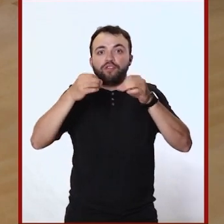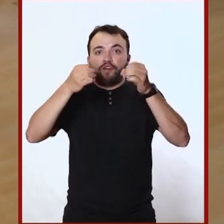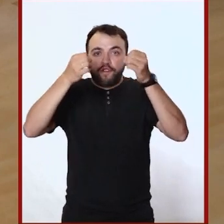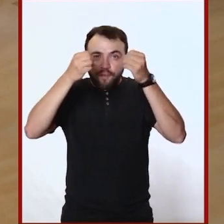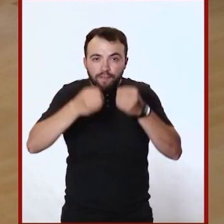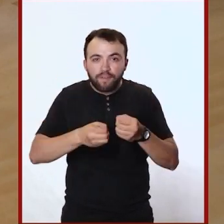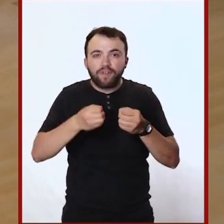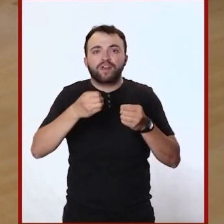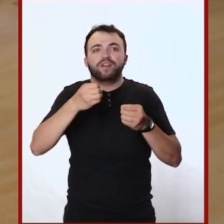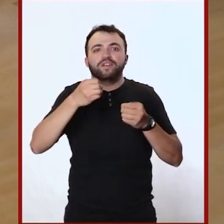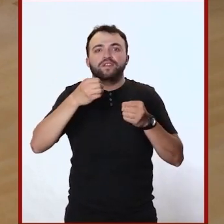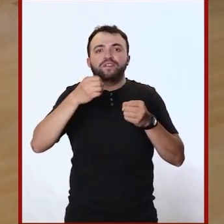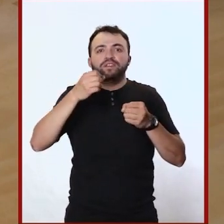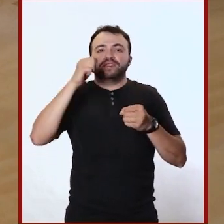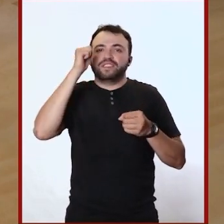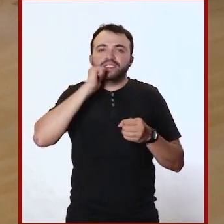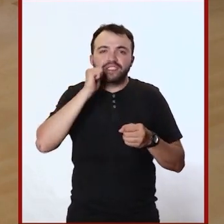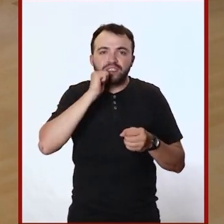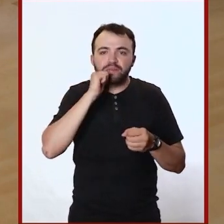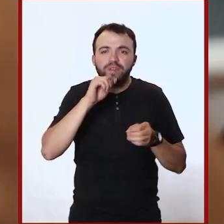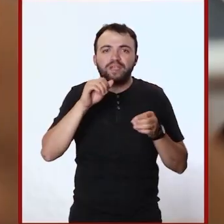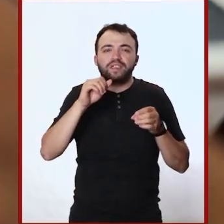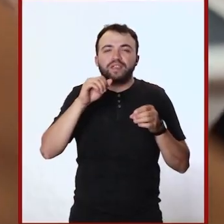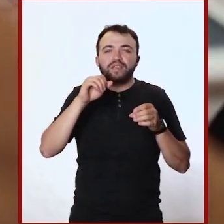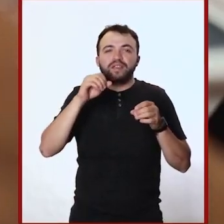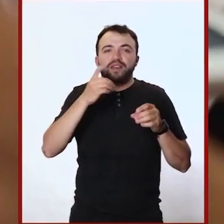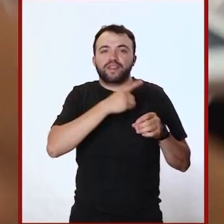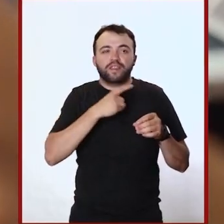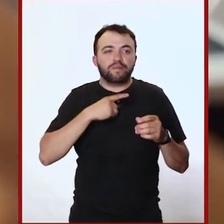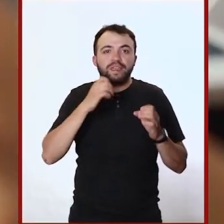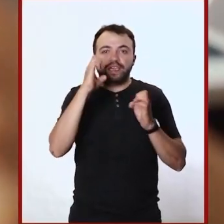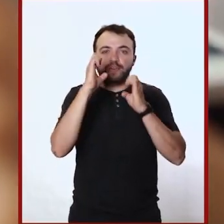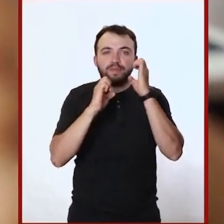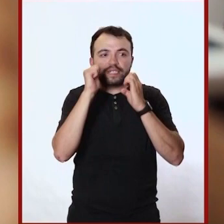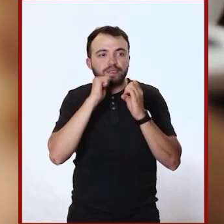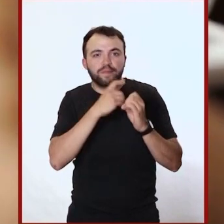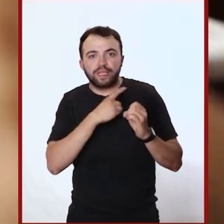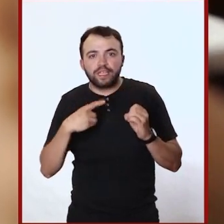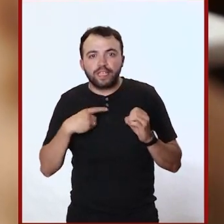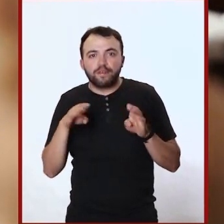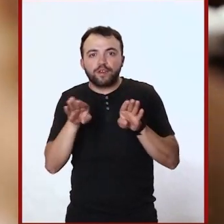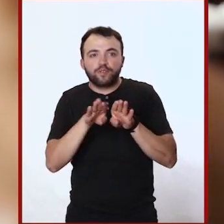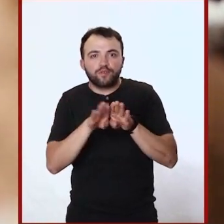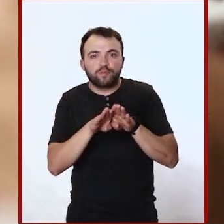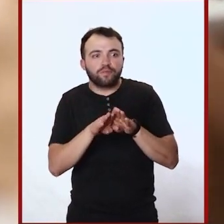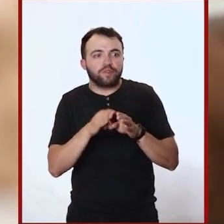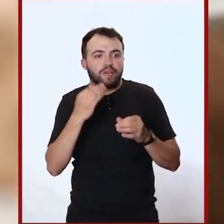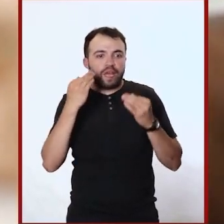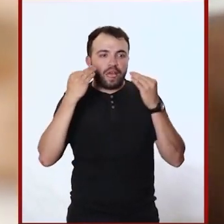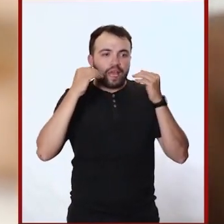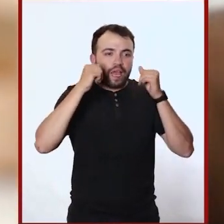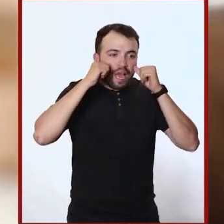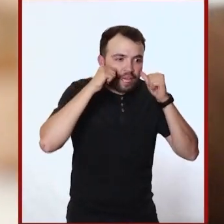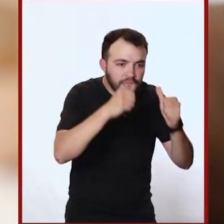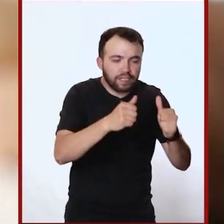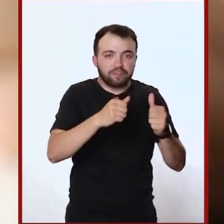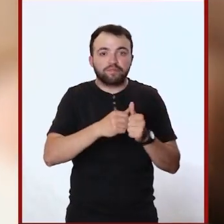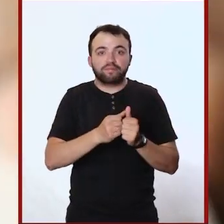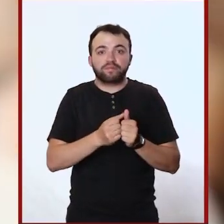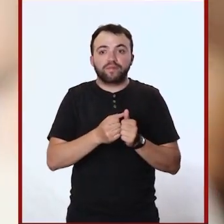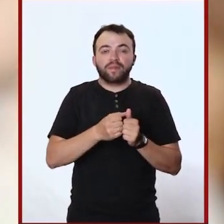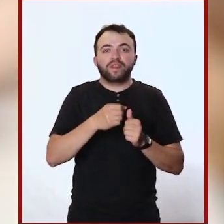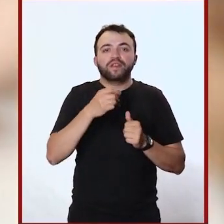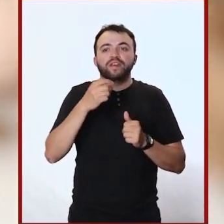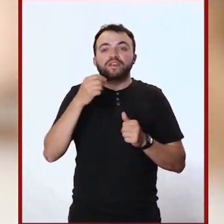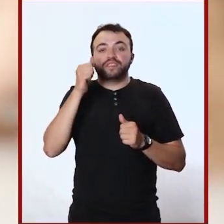muchos beneficios, ¿no? Muchas veces la formalidad se ve como algo que nos genera más costos en temas, por ejemplo, de